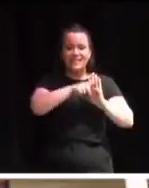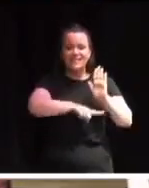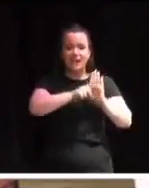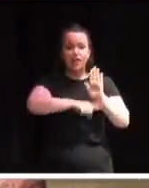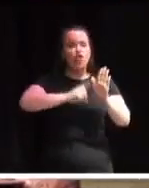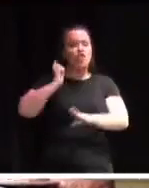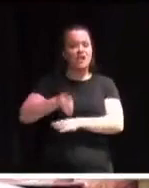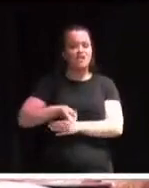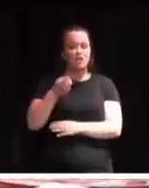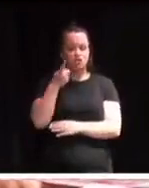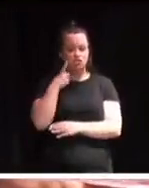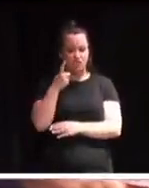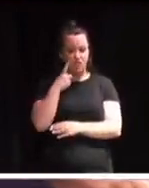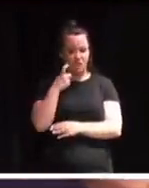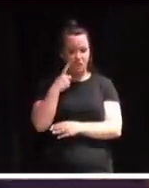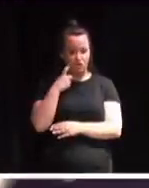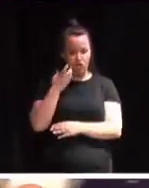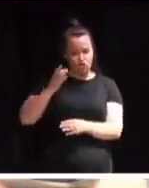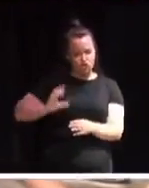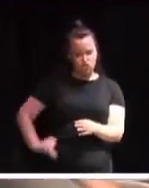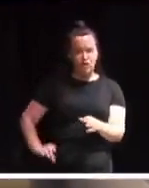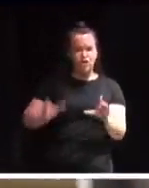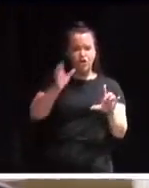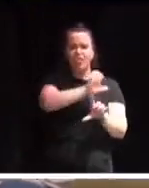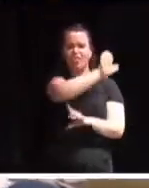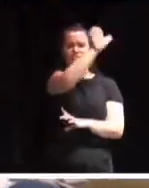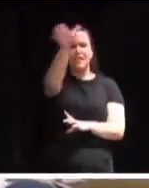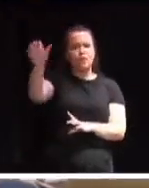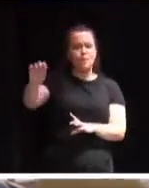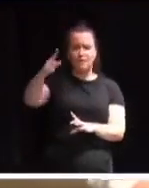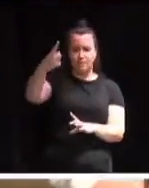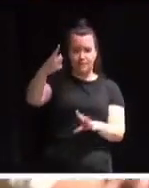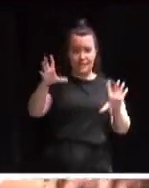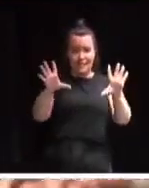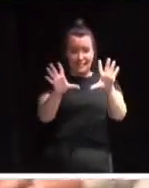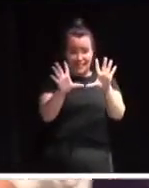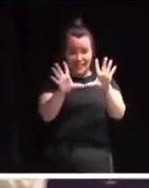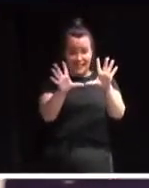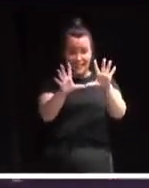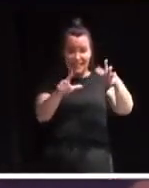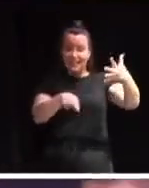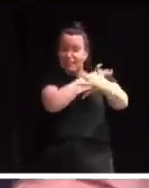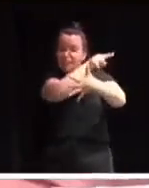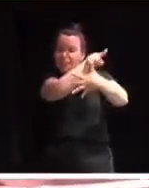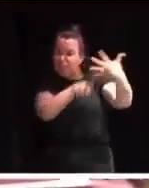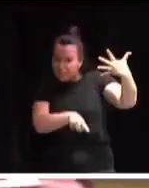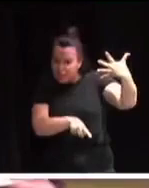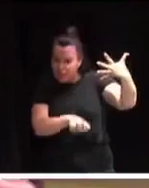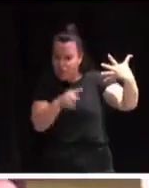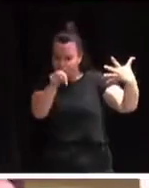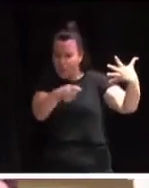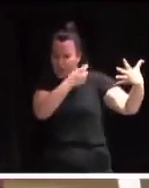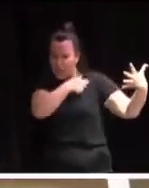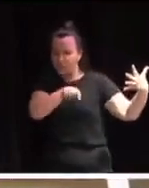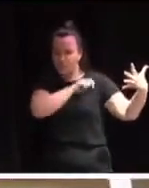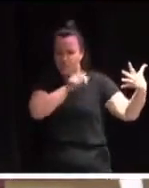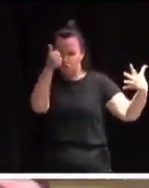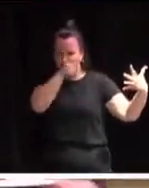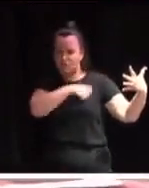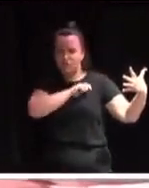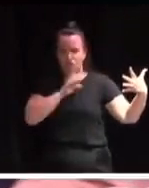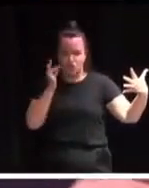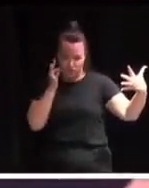directivos de bancos que más cobran de Europa de los 10 que más cobran 5 son españoles y españolas